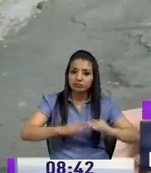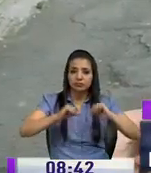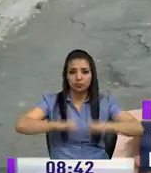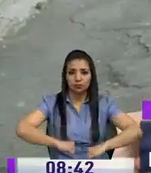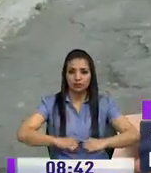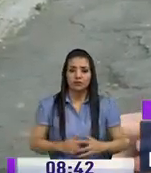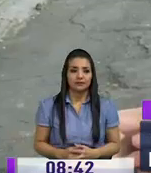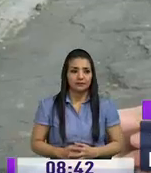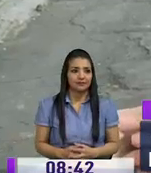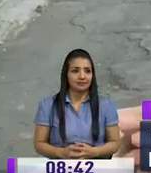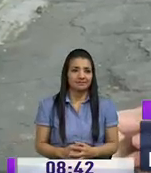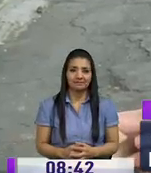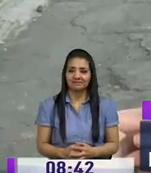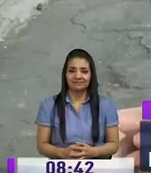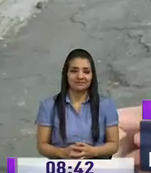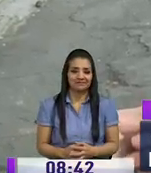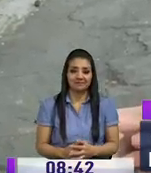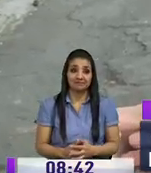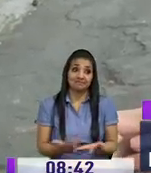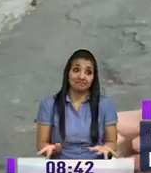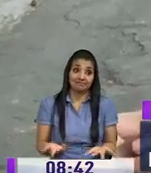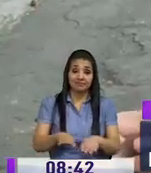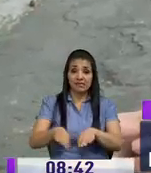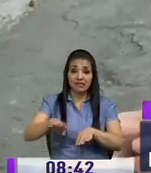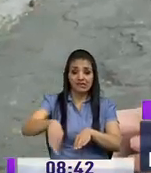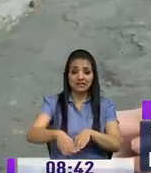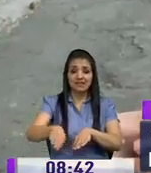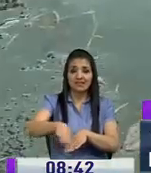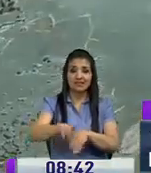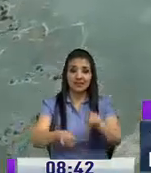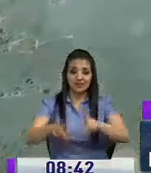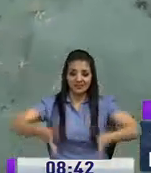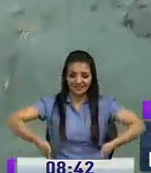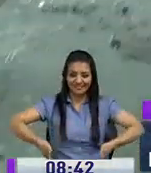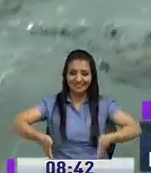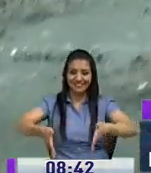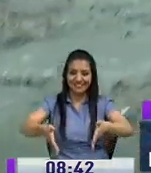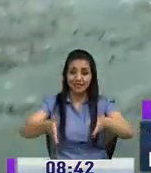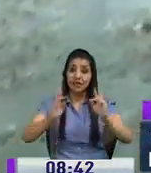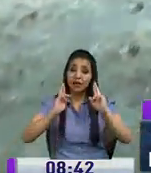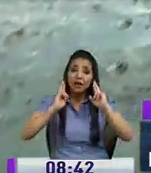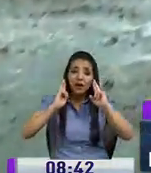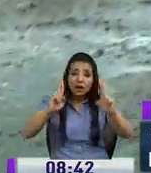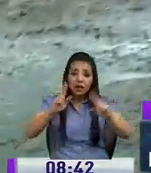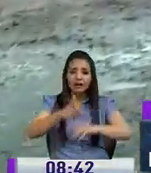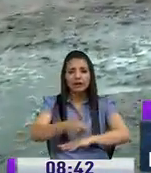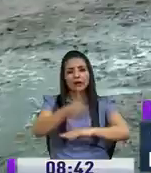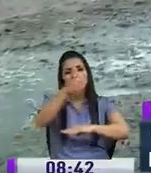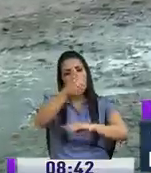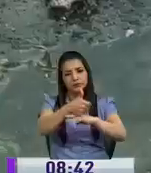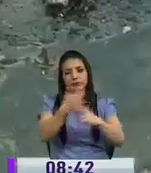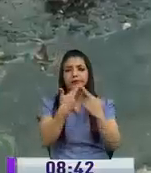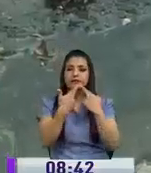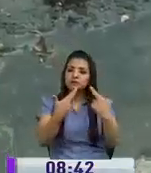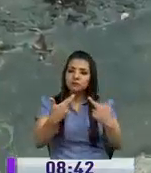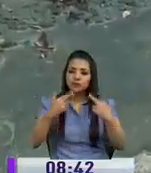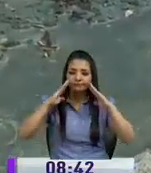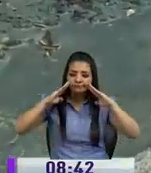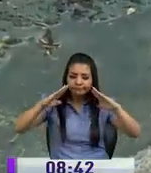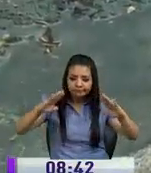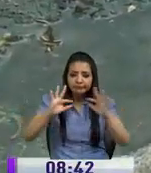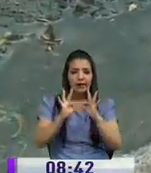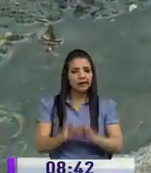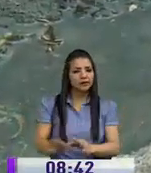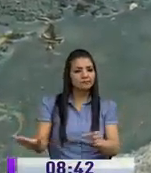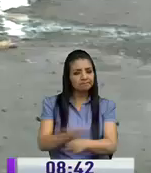porque con nuestro relieve es bien irregular y hay muchas quebradas. Esperan que esta vez tengan una respuesta favorable e